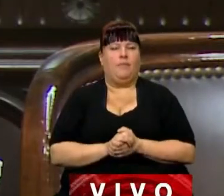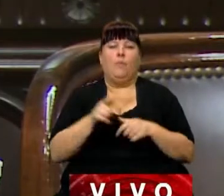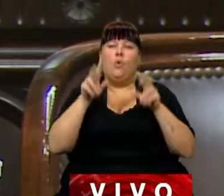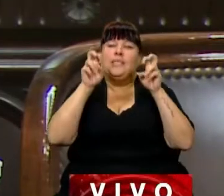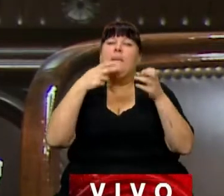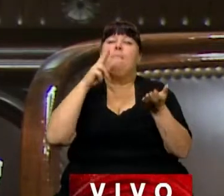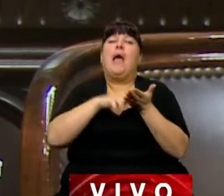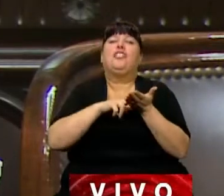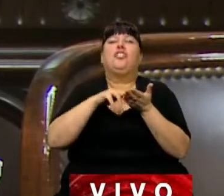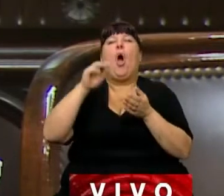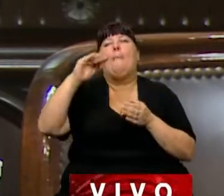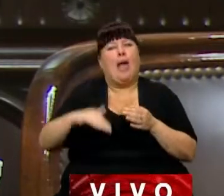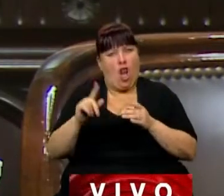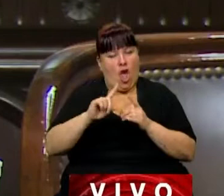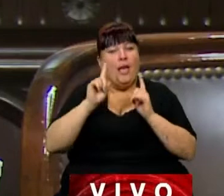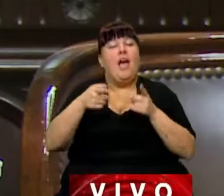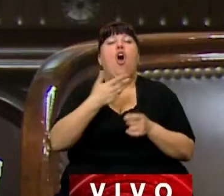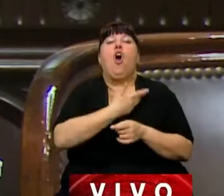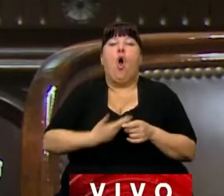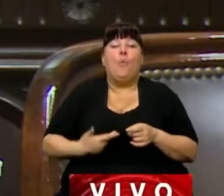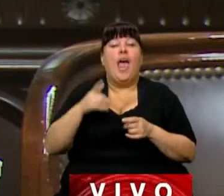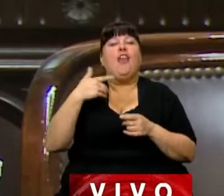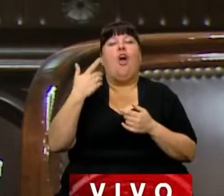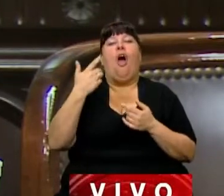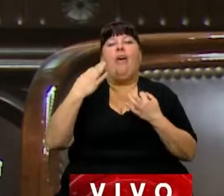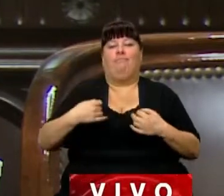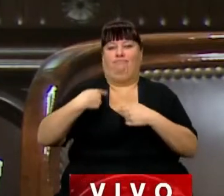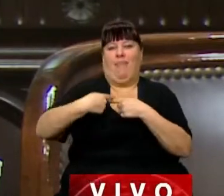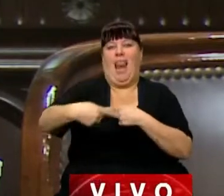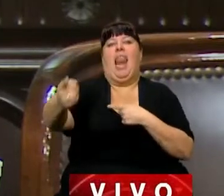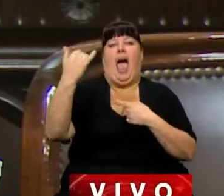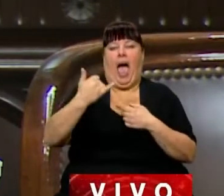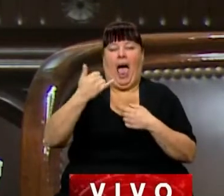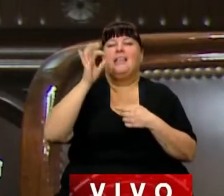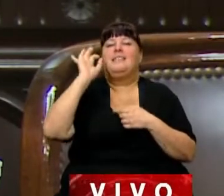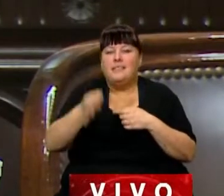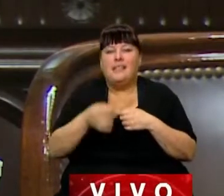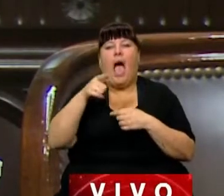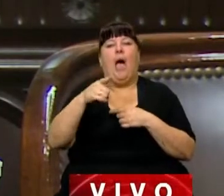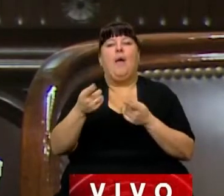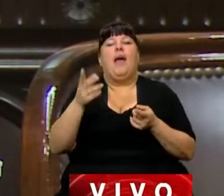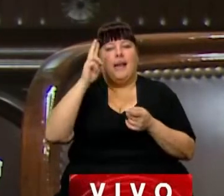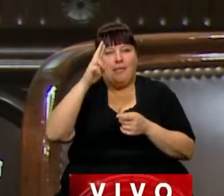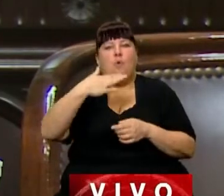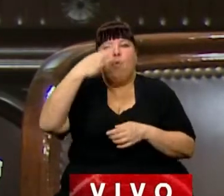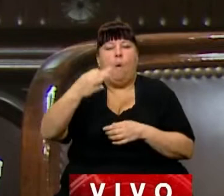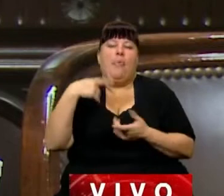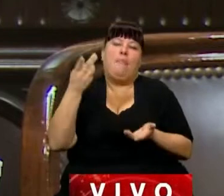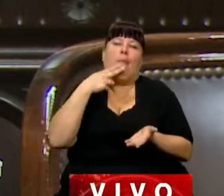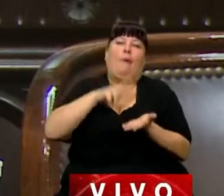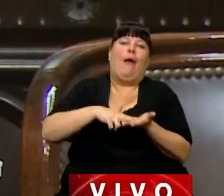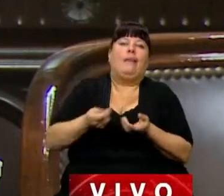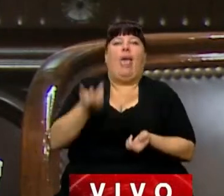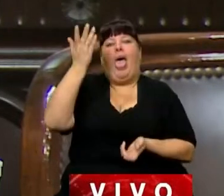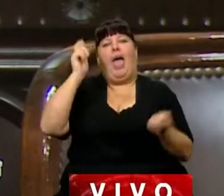que los impuestos sean bajos, que es un gobierno previsible en cuanto a que se sabe que eso se va a respetar y no se le va a estar